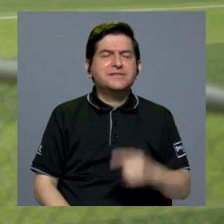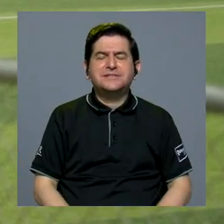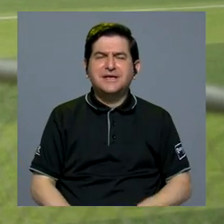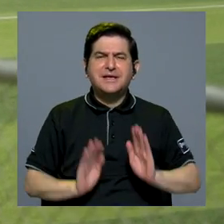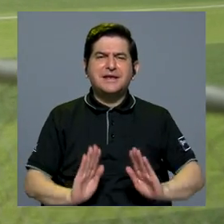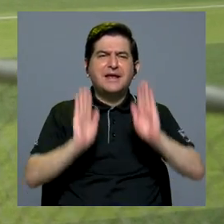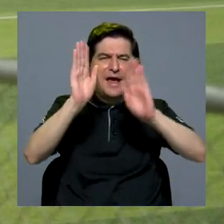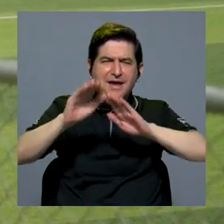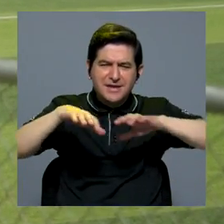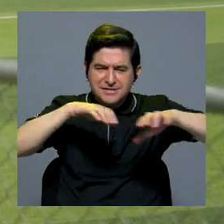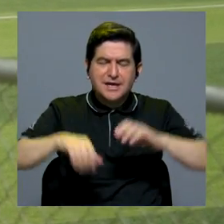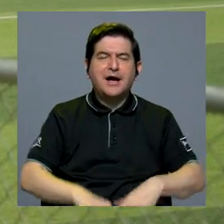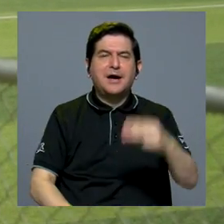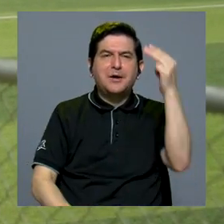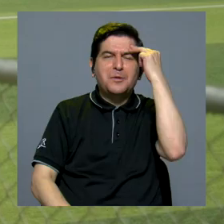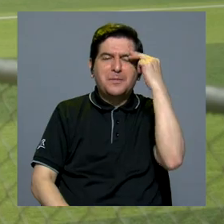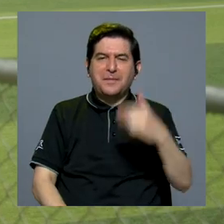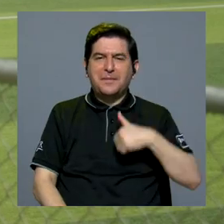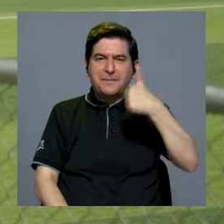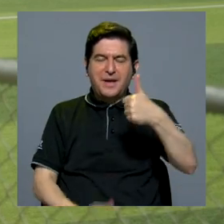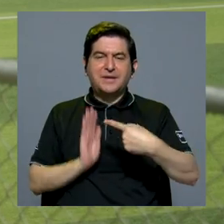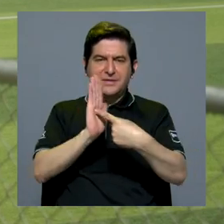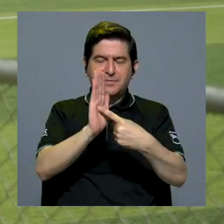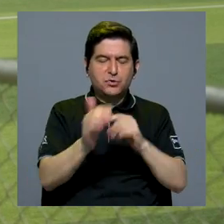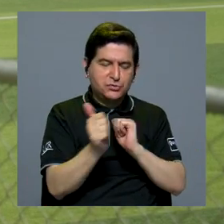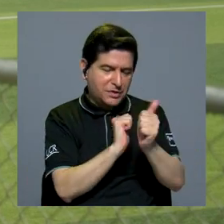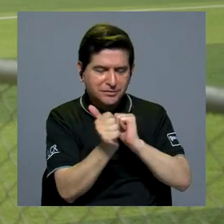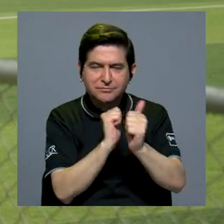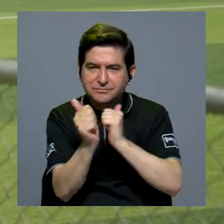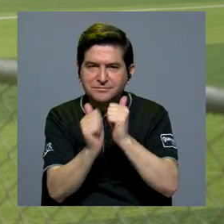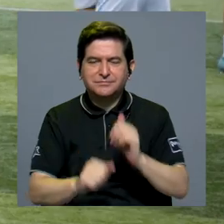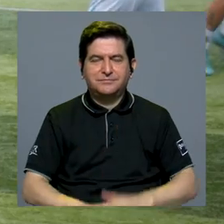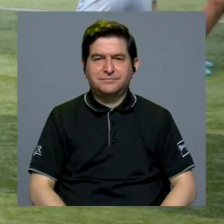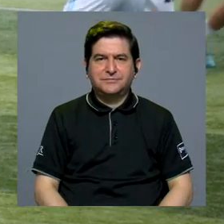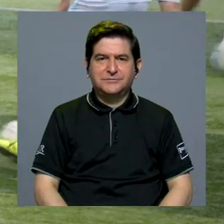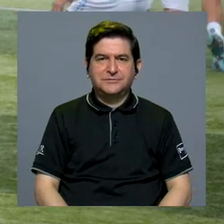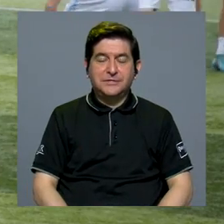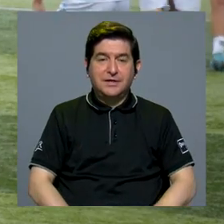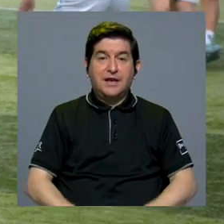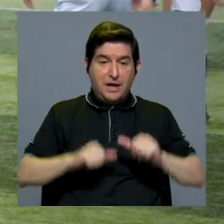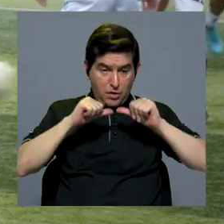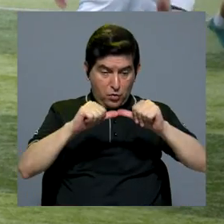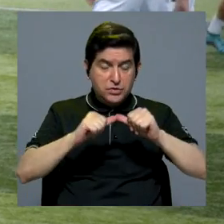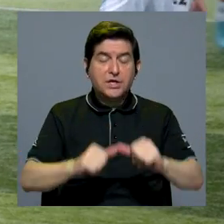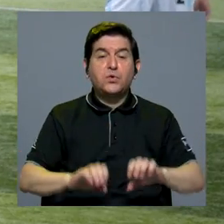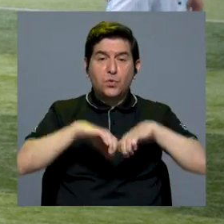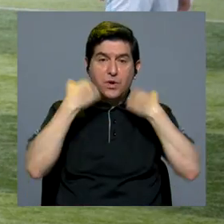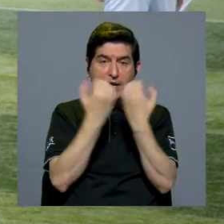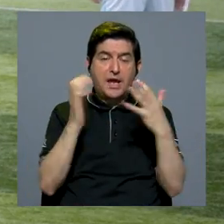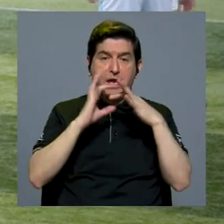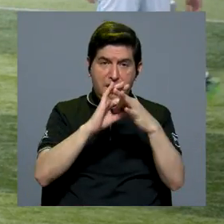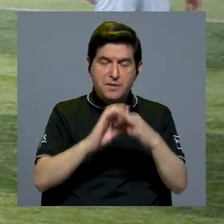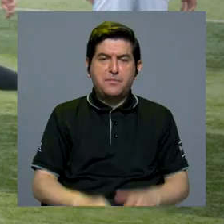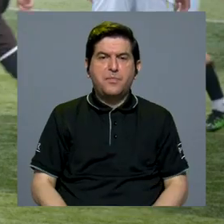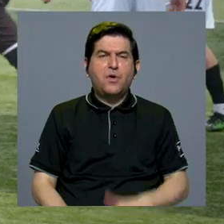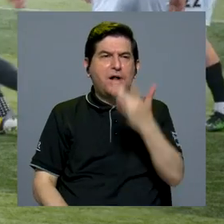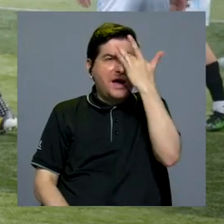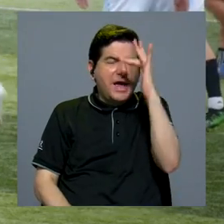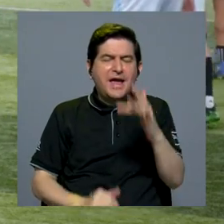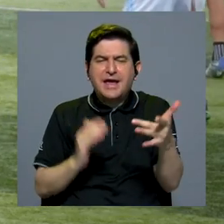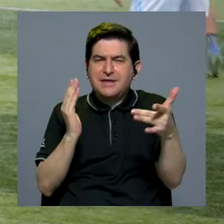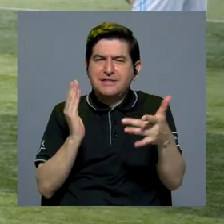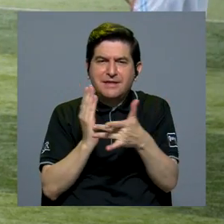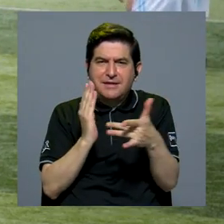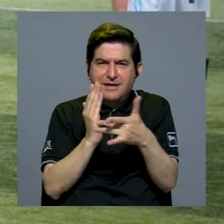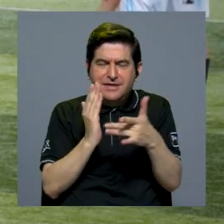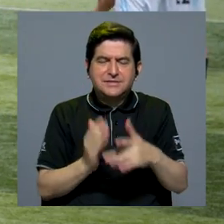Mantener al equipo unido y exaltar la alta inteligencia táctica de los jóvenes serán las prioridades del cuerpo técnico para afrontar el próximo desafío.